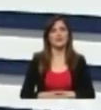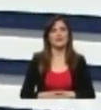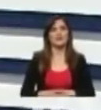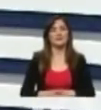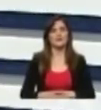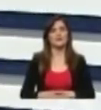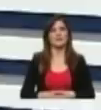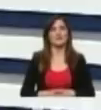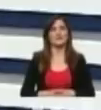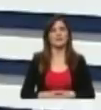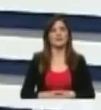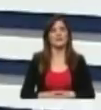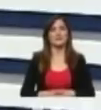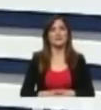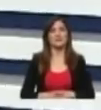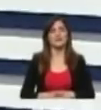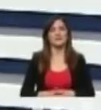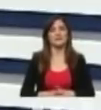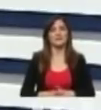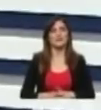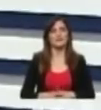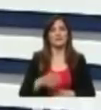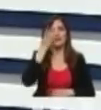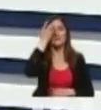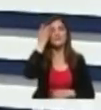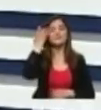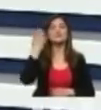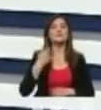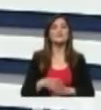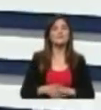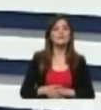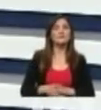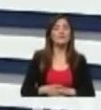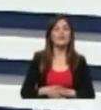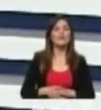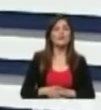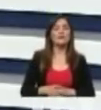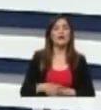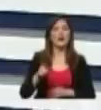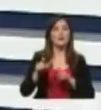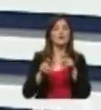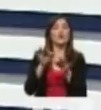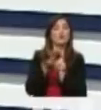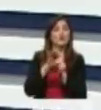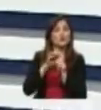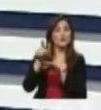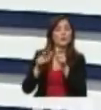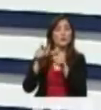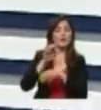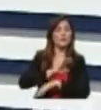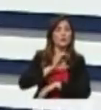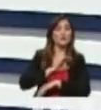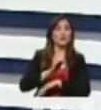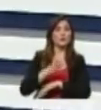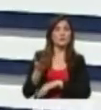Jorge. No sé si el funcionario con el que te encuentras puede dar respuesta a qué pasó con las obras de mitigación que se ofrecieron para luego de la construcción de